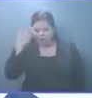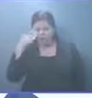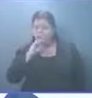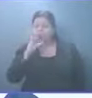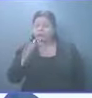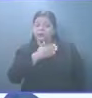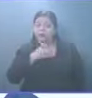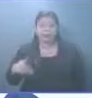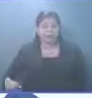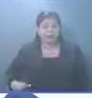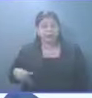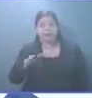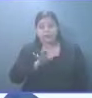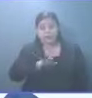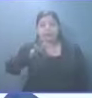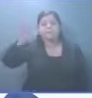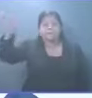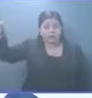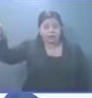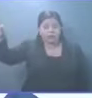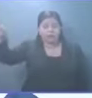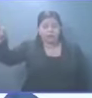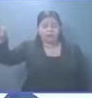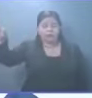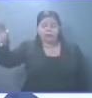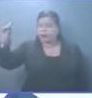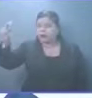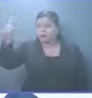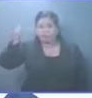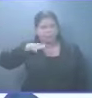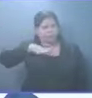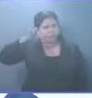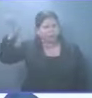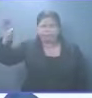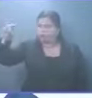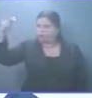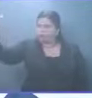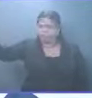señor presidente salió, dice, en un viaje rápido y corto.